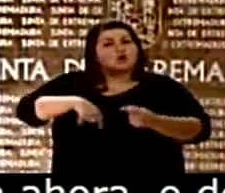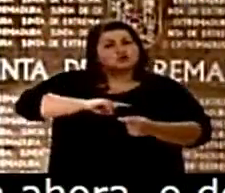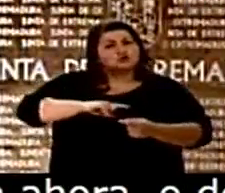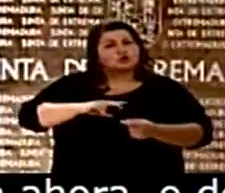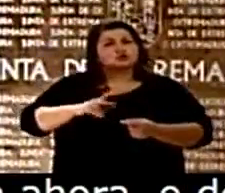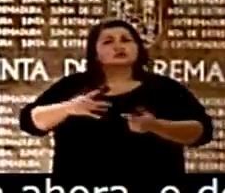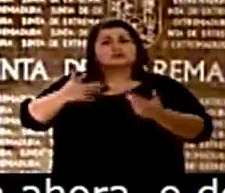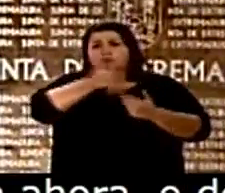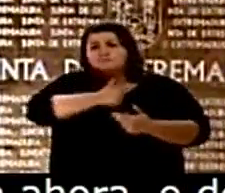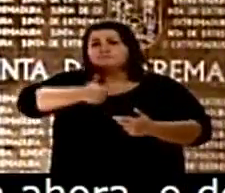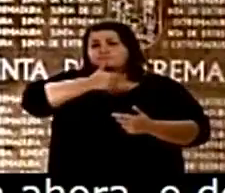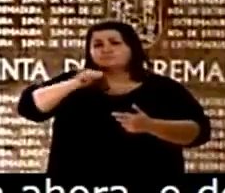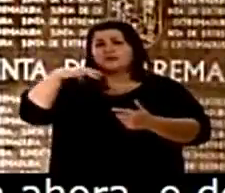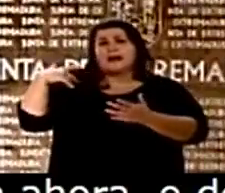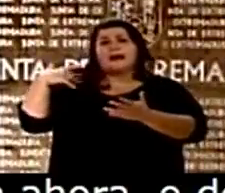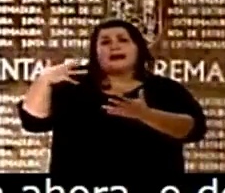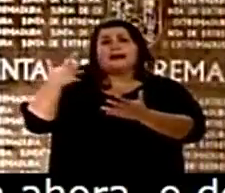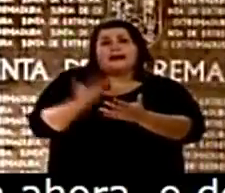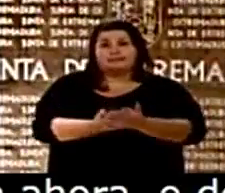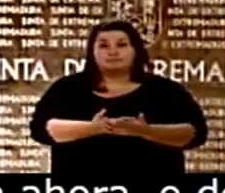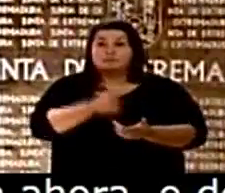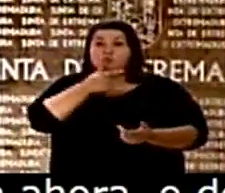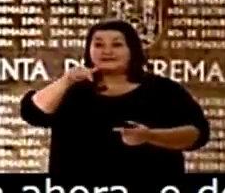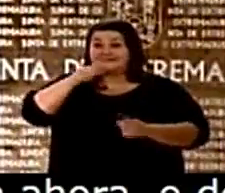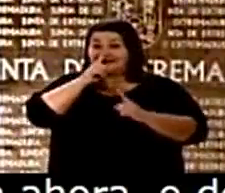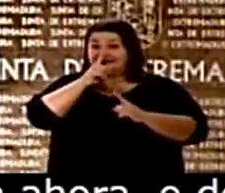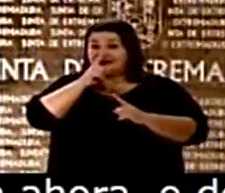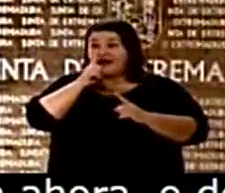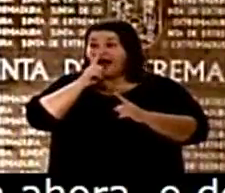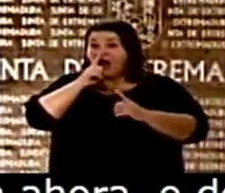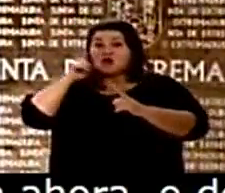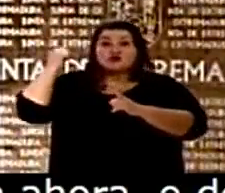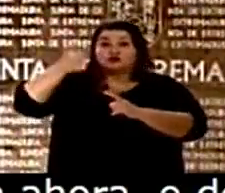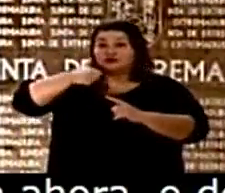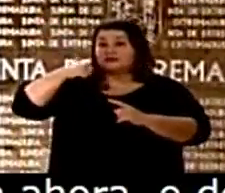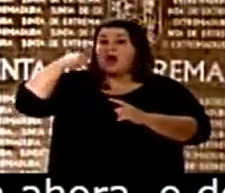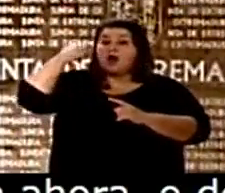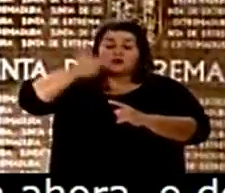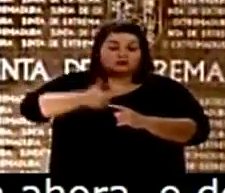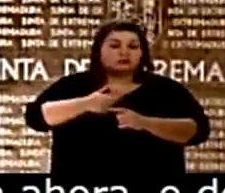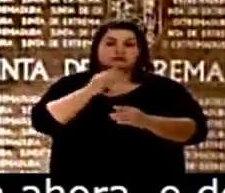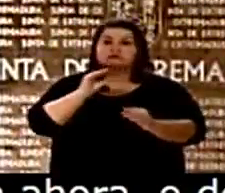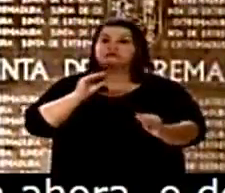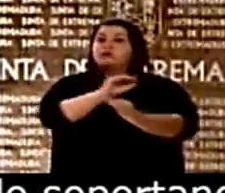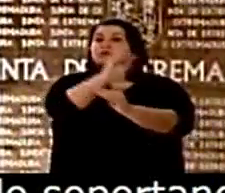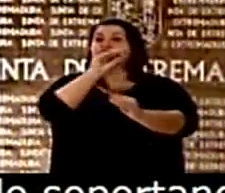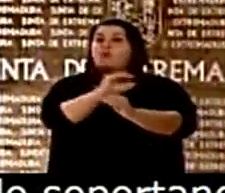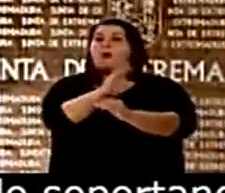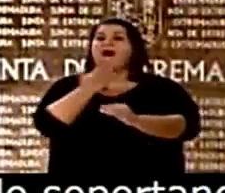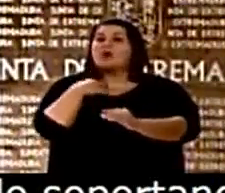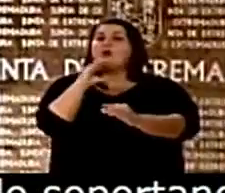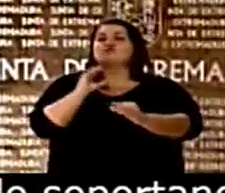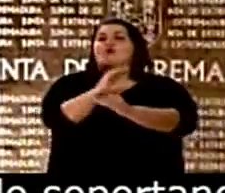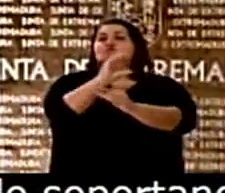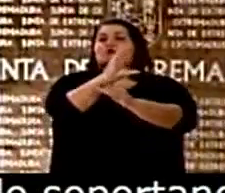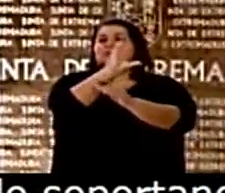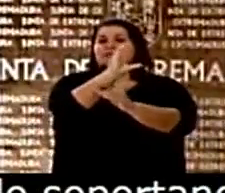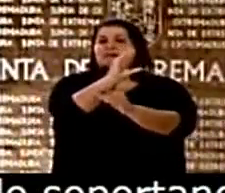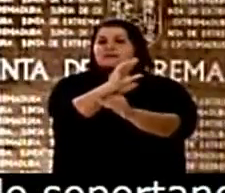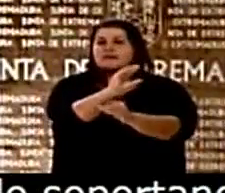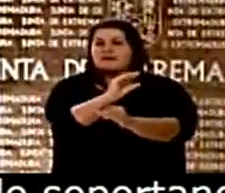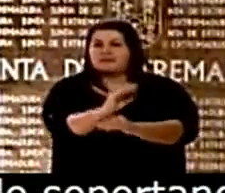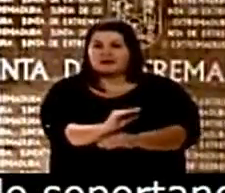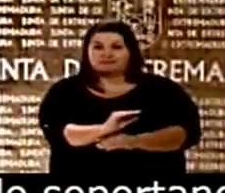venido soportando. Y es que durante años pues la disminución en inversión ha sido evidente, la